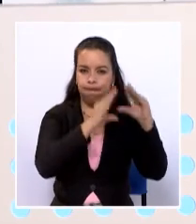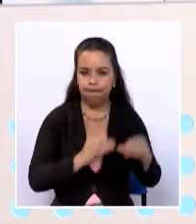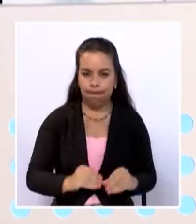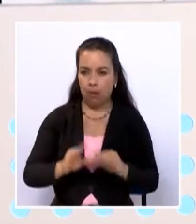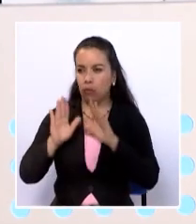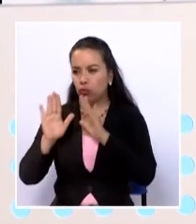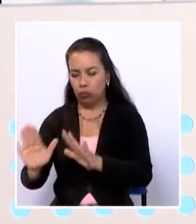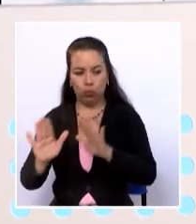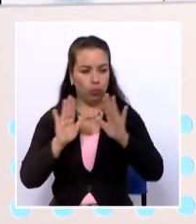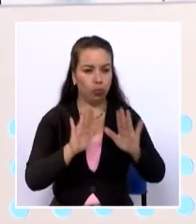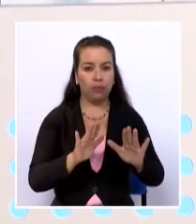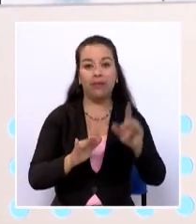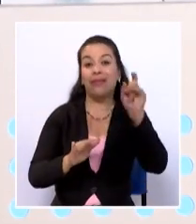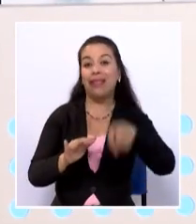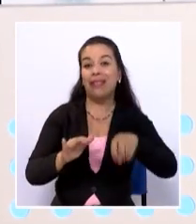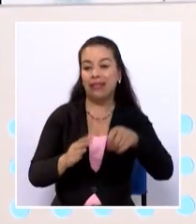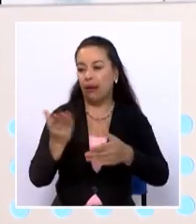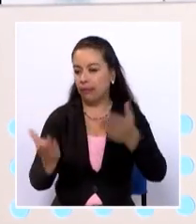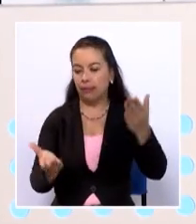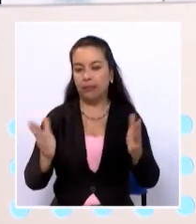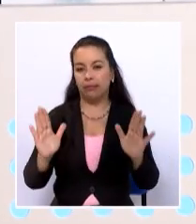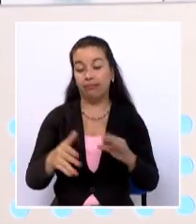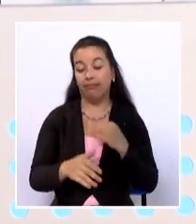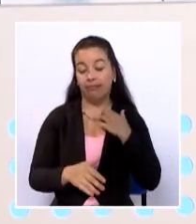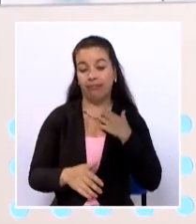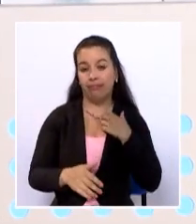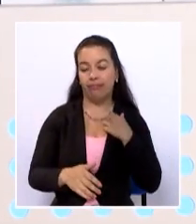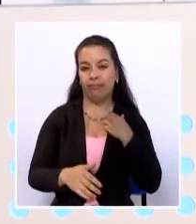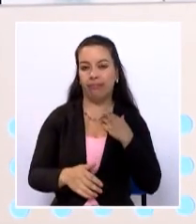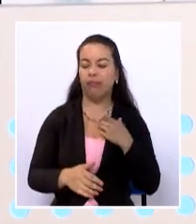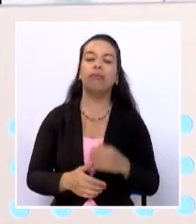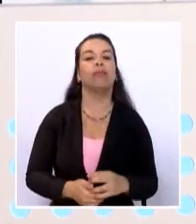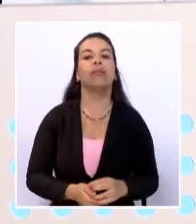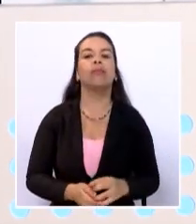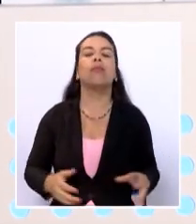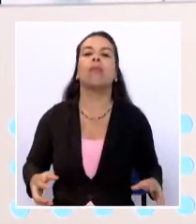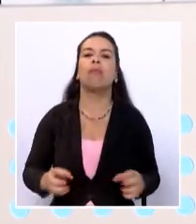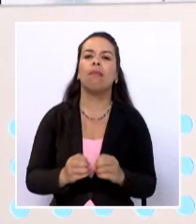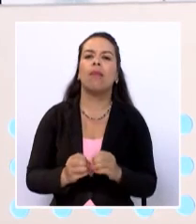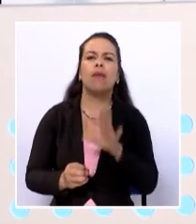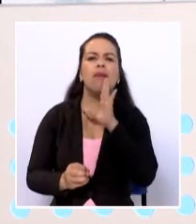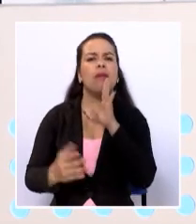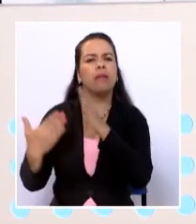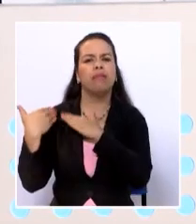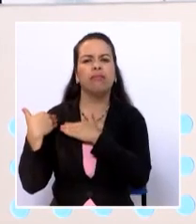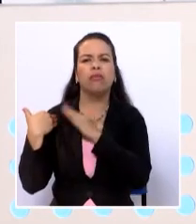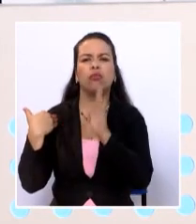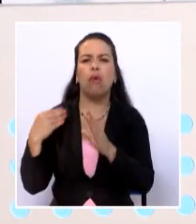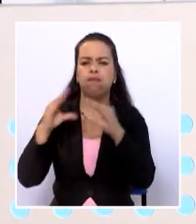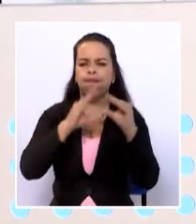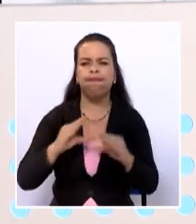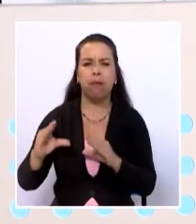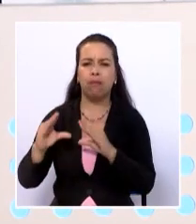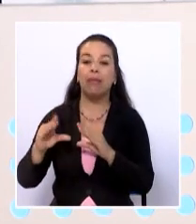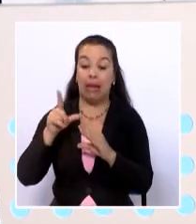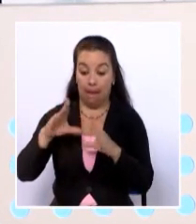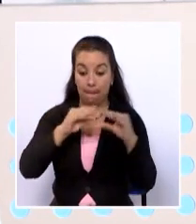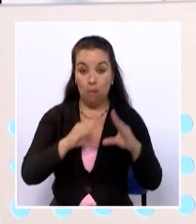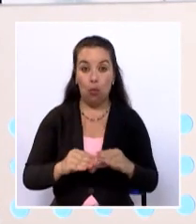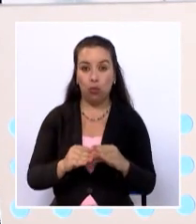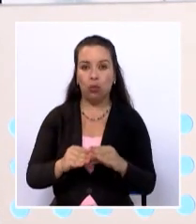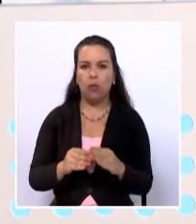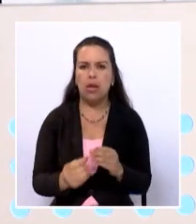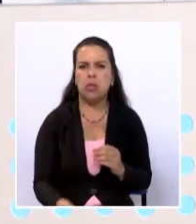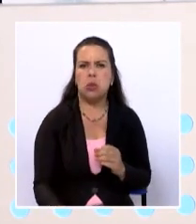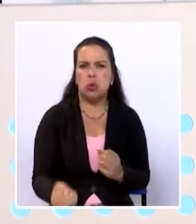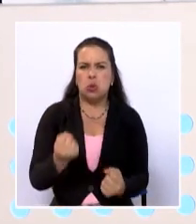instaló un aproximado y hacemos la articulación articulados ahora quien hace la fuerza dinámica el músculo si sea el músculo es el